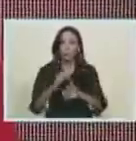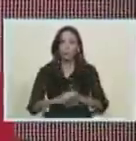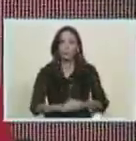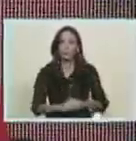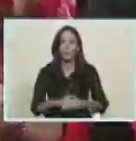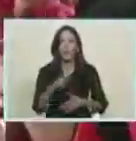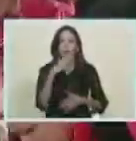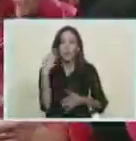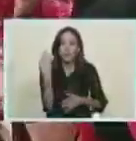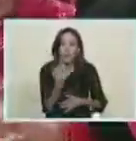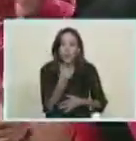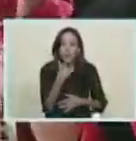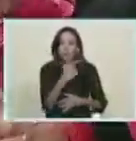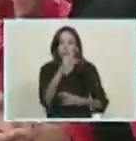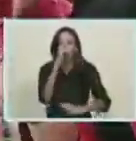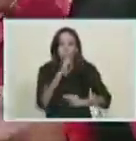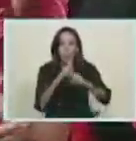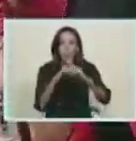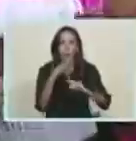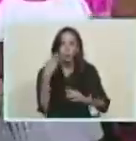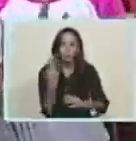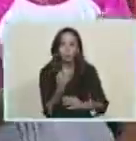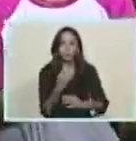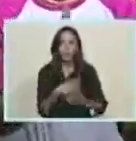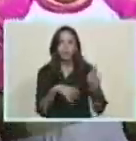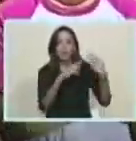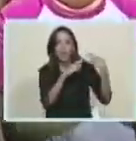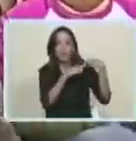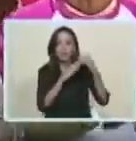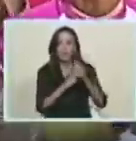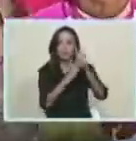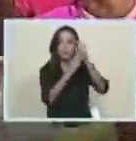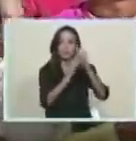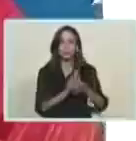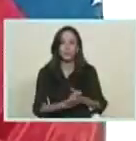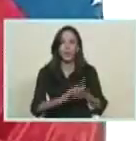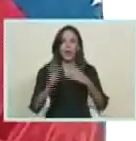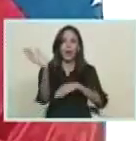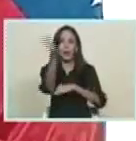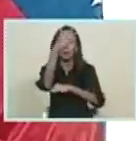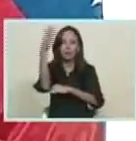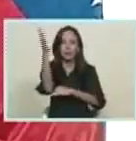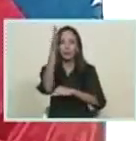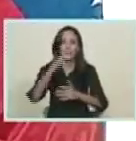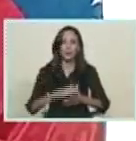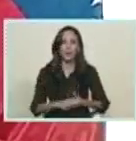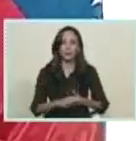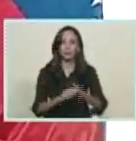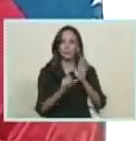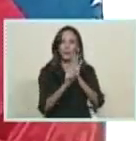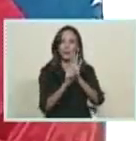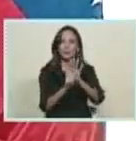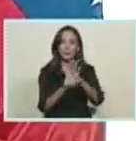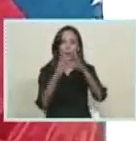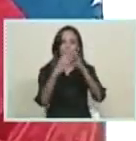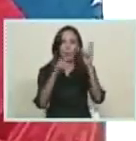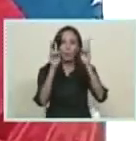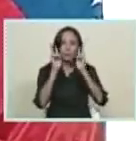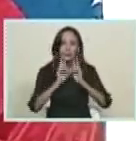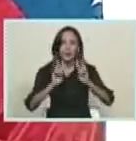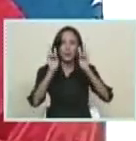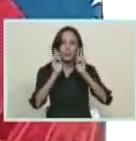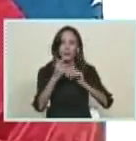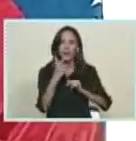su honestidad, máxima honestidad, y agarremos la bandera y la consigna,